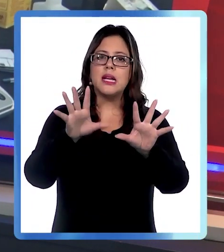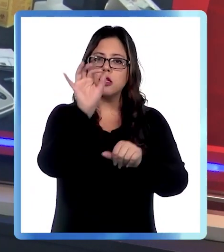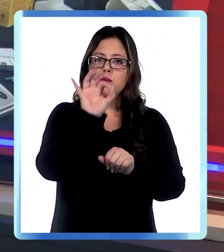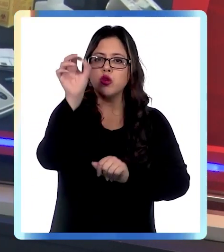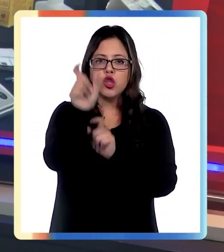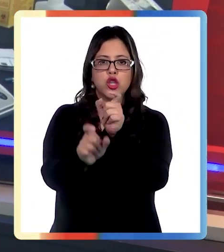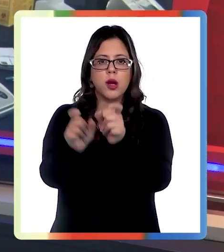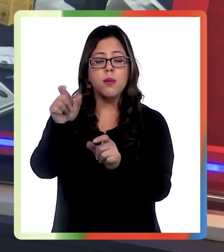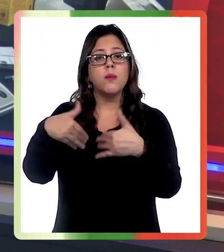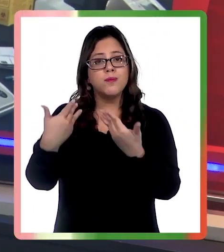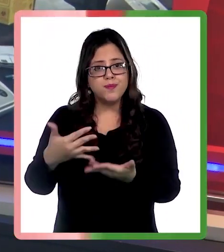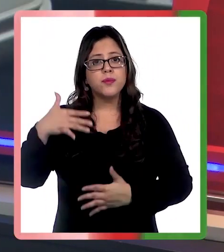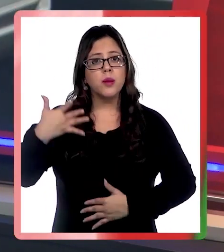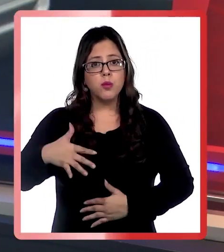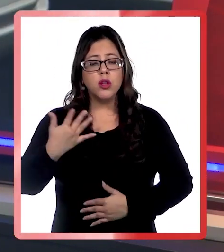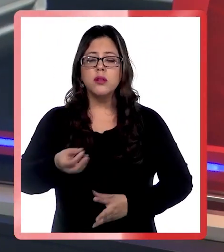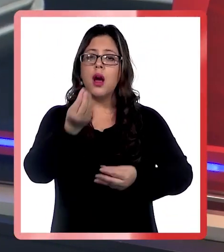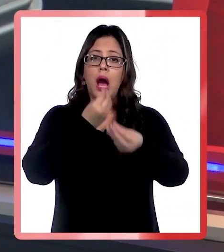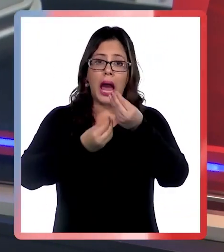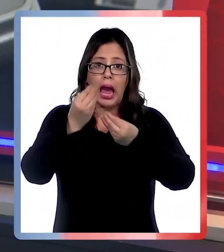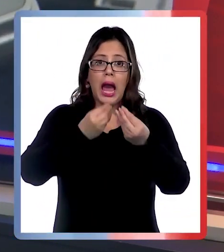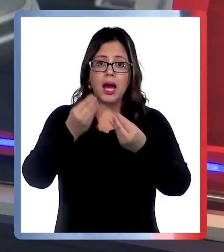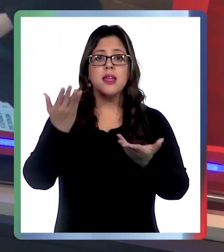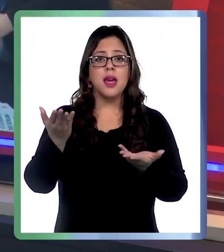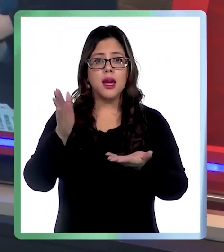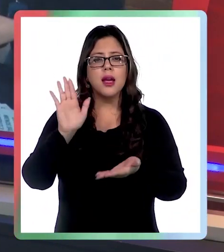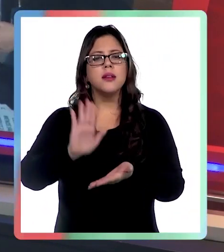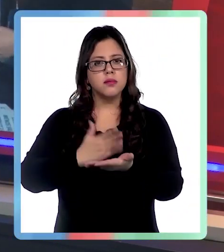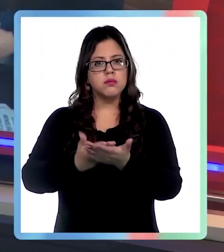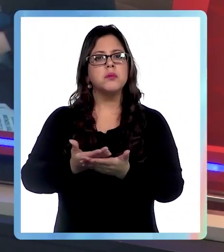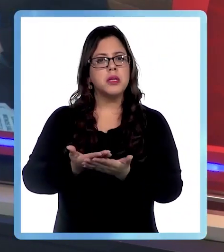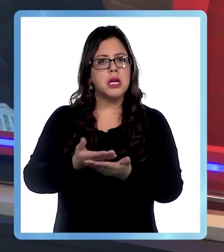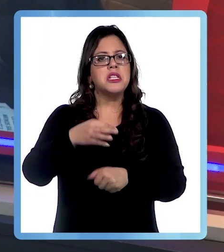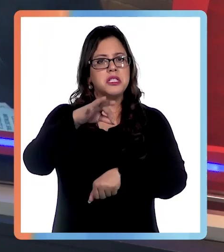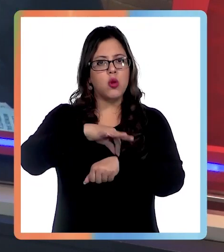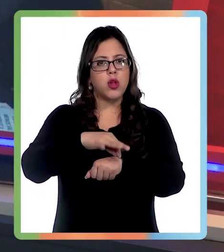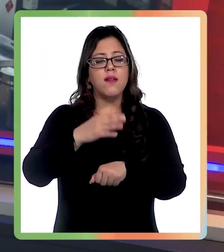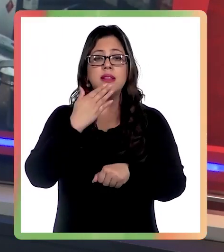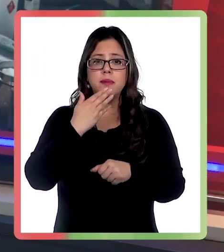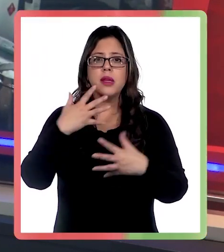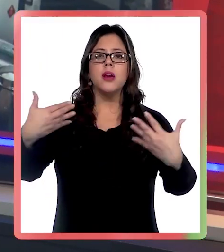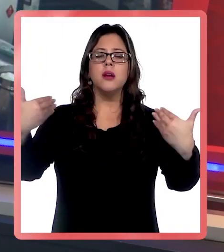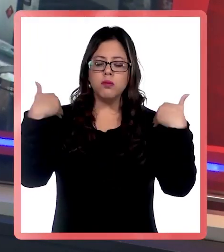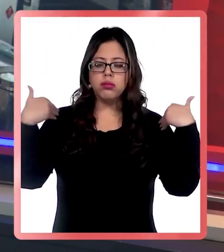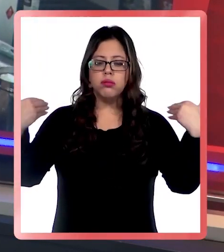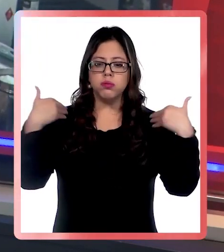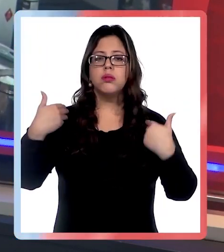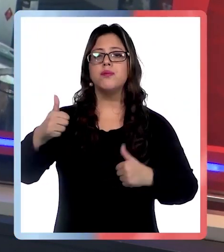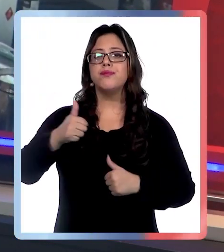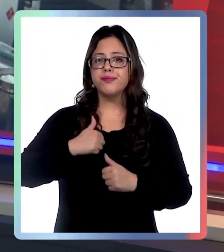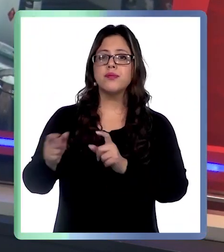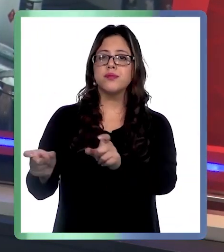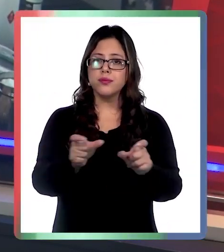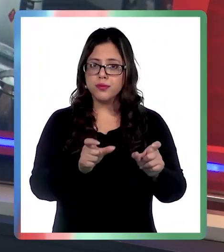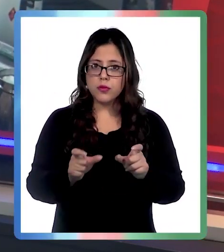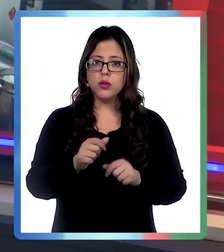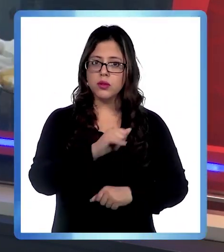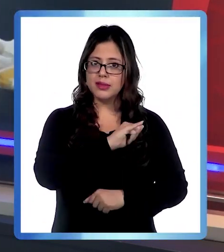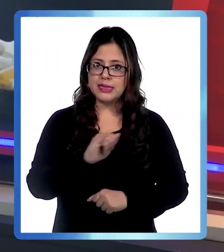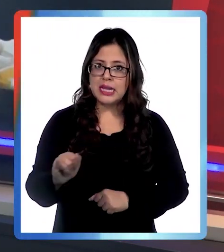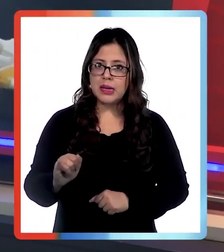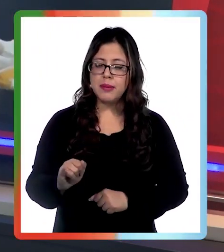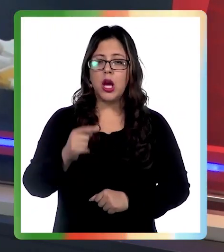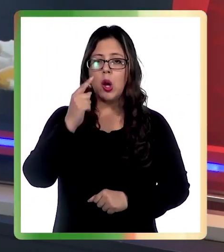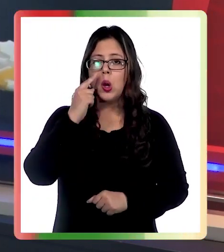afecta al 10% de las personas por eso es importante alimentarse de manera sana hacer actividad física y